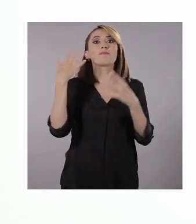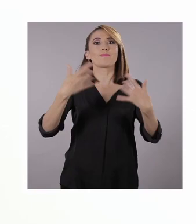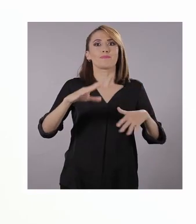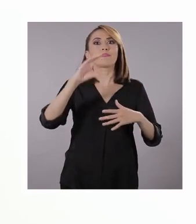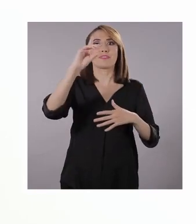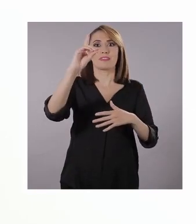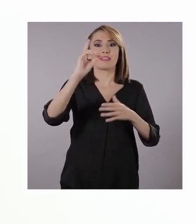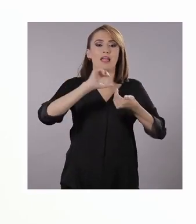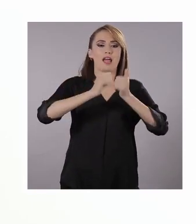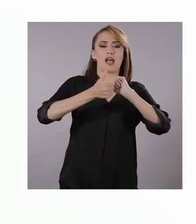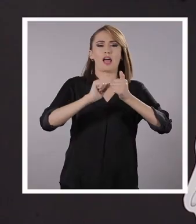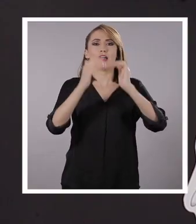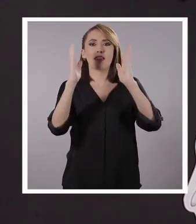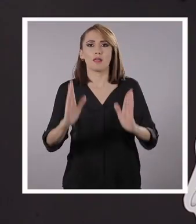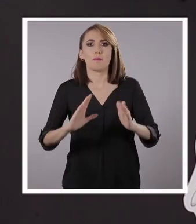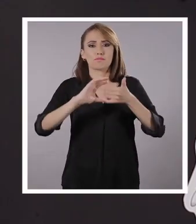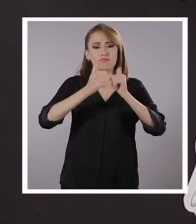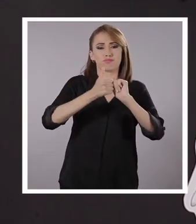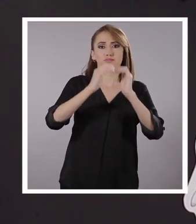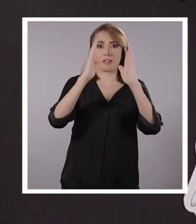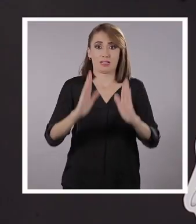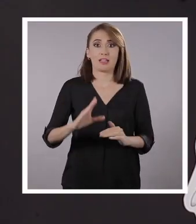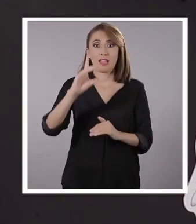Así es, deportistas...